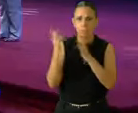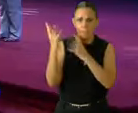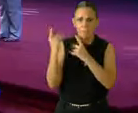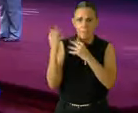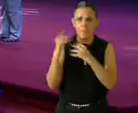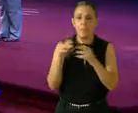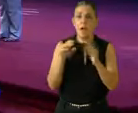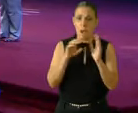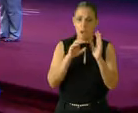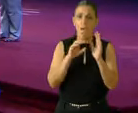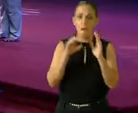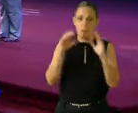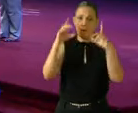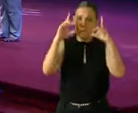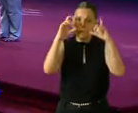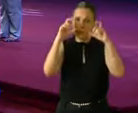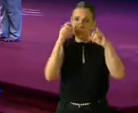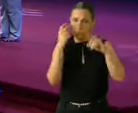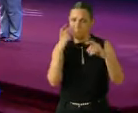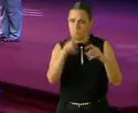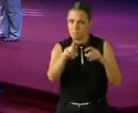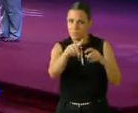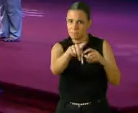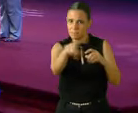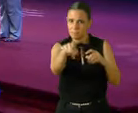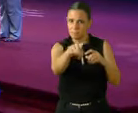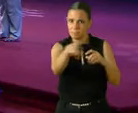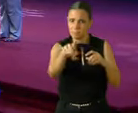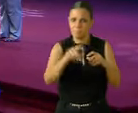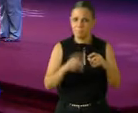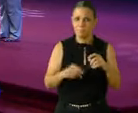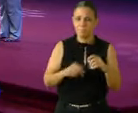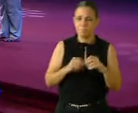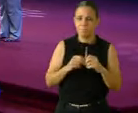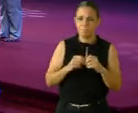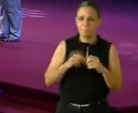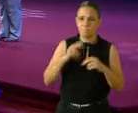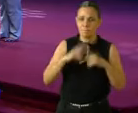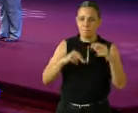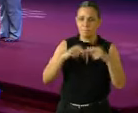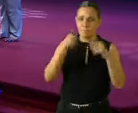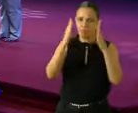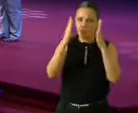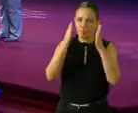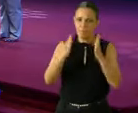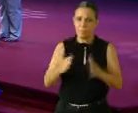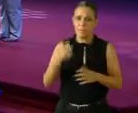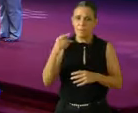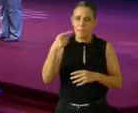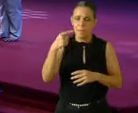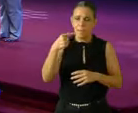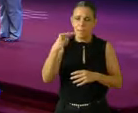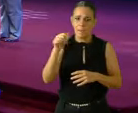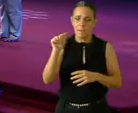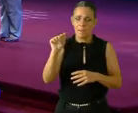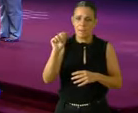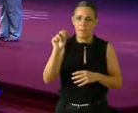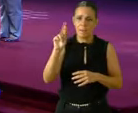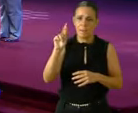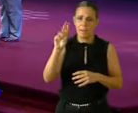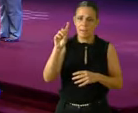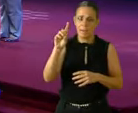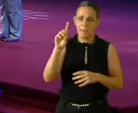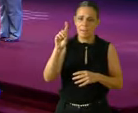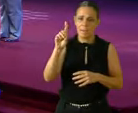fotos. Ayer estuvieron en Las Gardenias, ¿verdad? Las Gardenias, ahí todos los ministerios. Mire qué lindo.